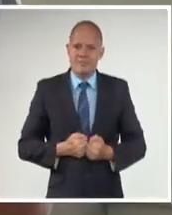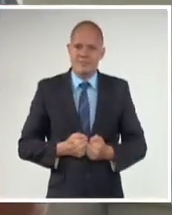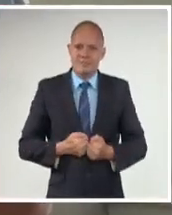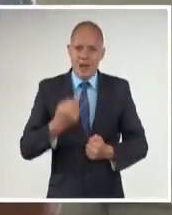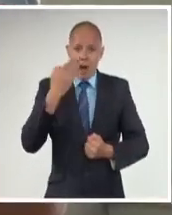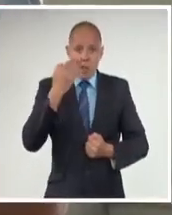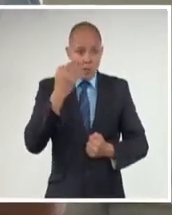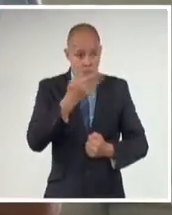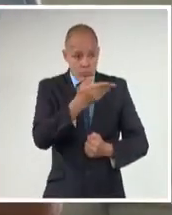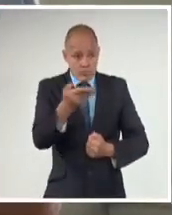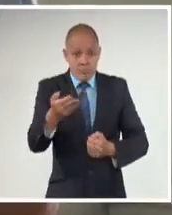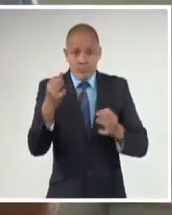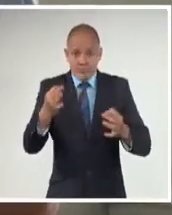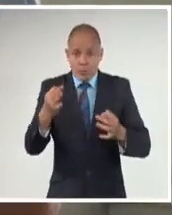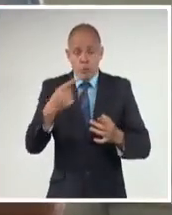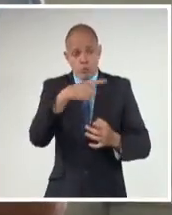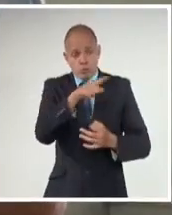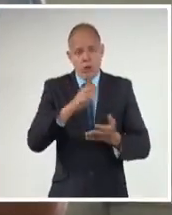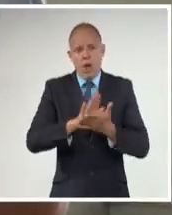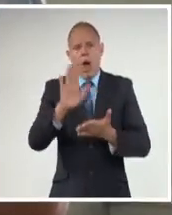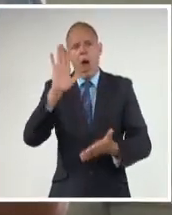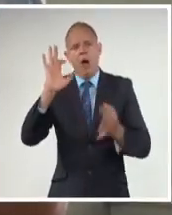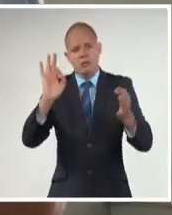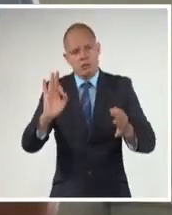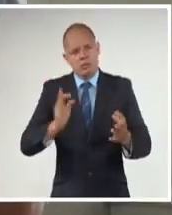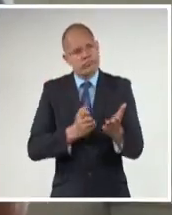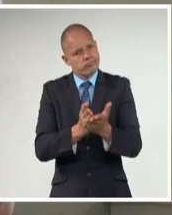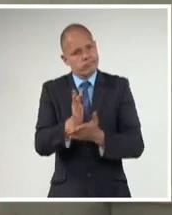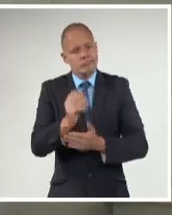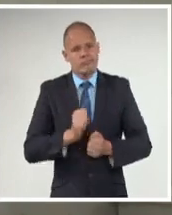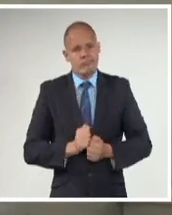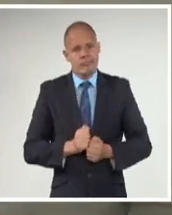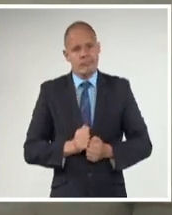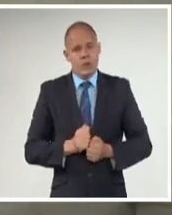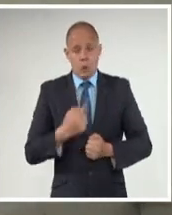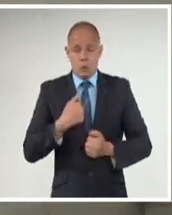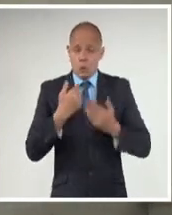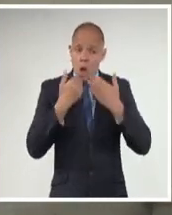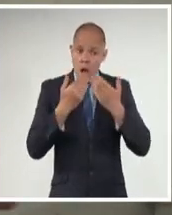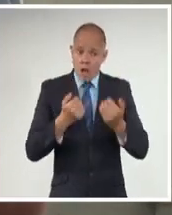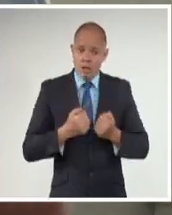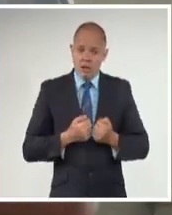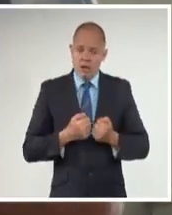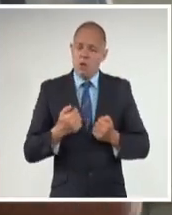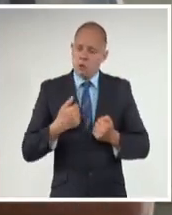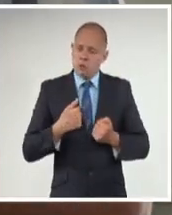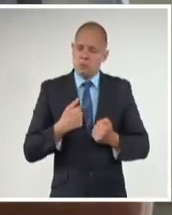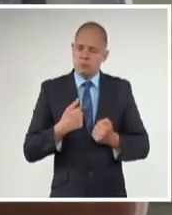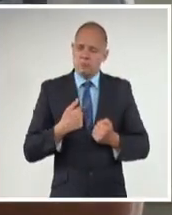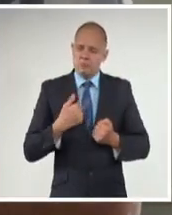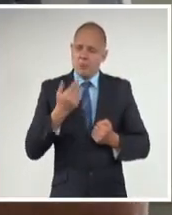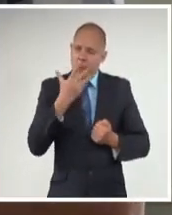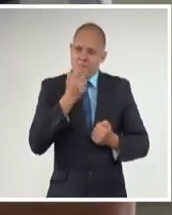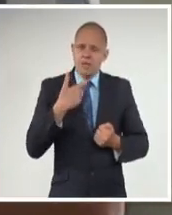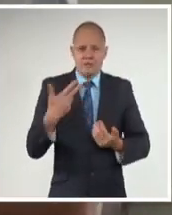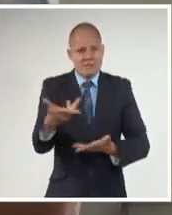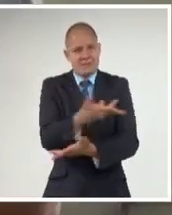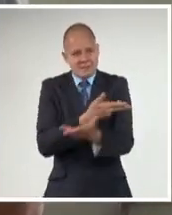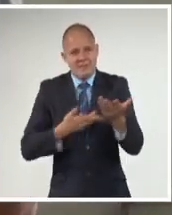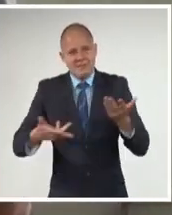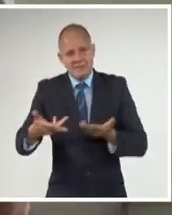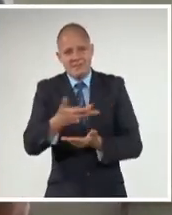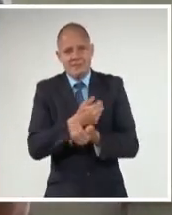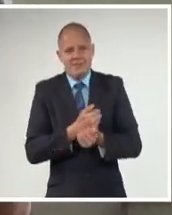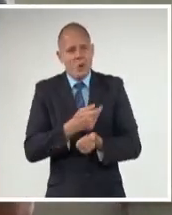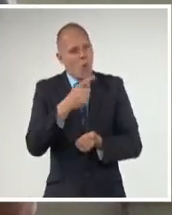legado con el nivel de compromiso. Yo quiero manifestarles que, independientemente de lo agradable que es la conversación, de lo que nos aportan a